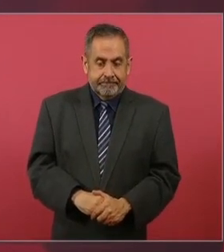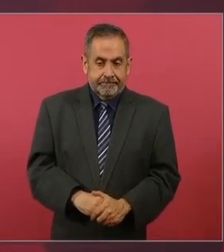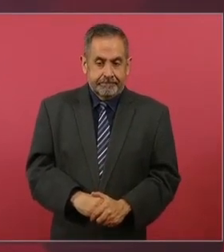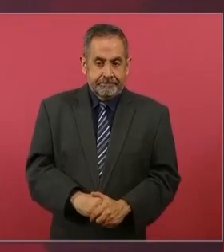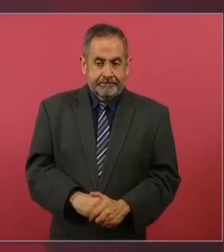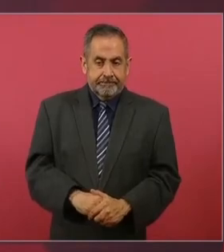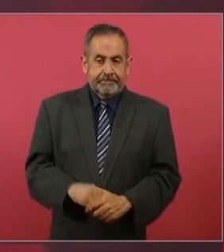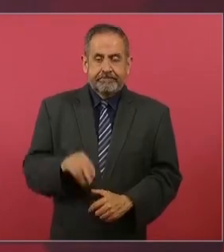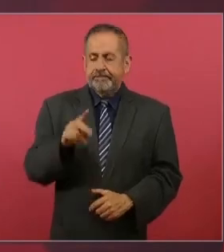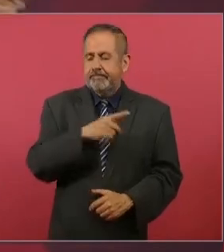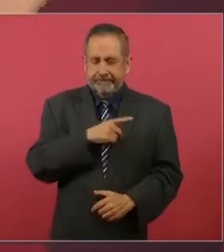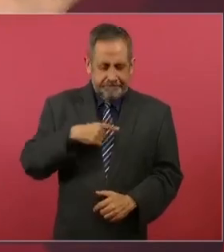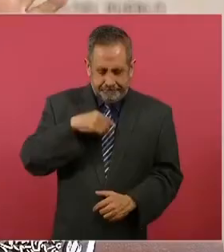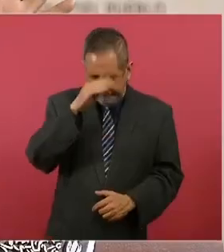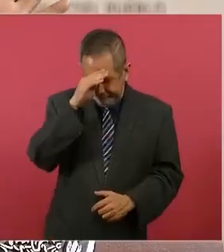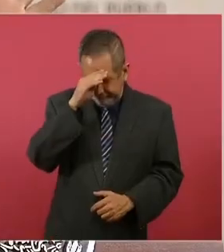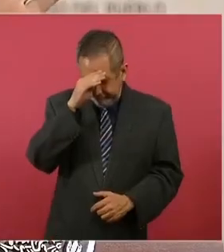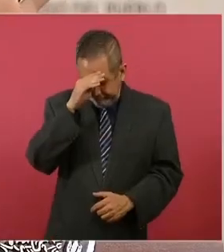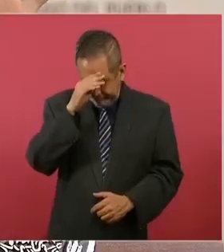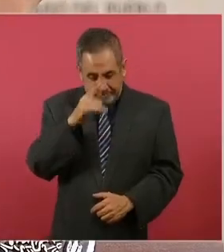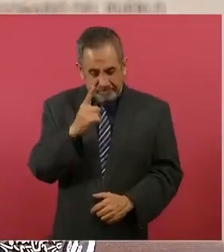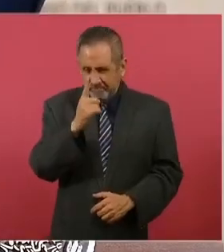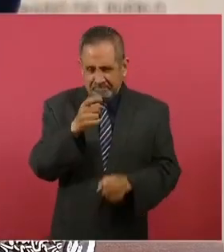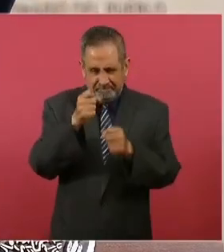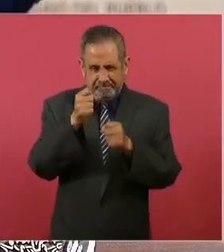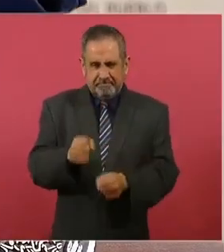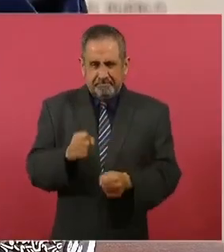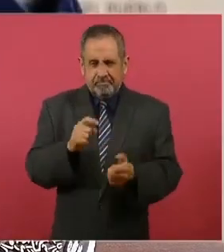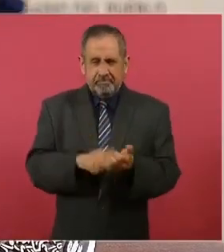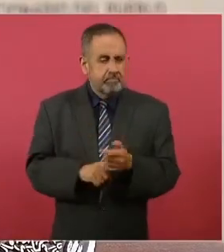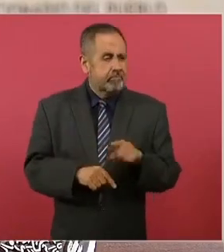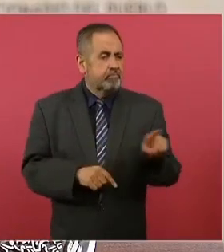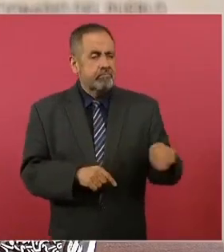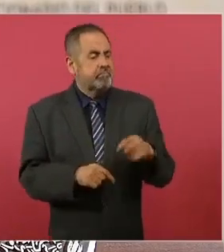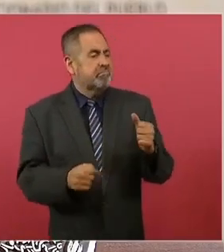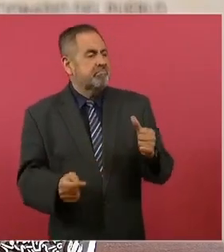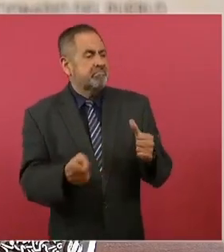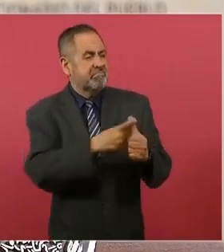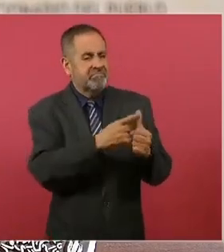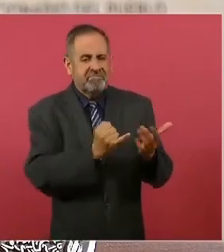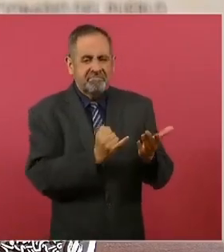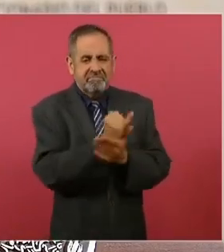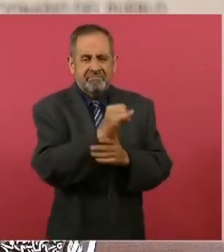debe tomarse en cuenta, y de lo que no hay duda, es que ellos van a decidir primero.